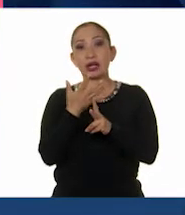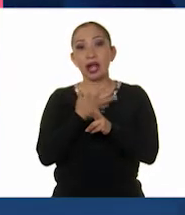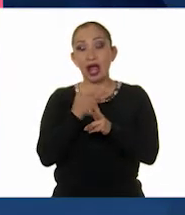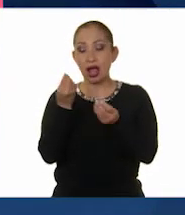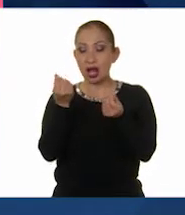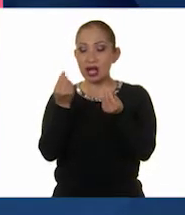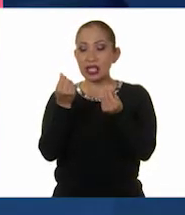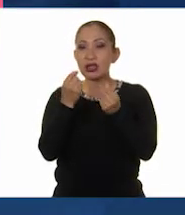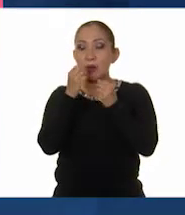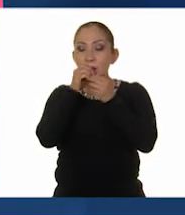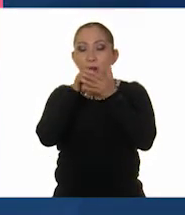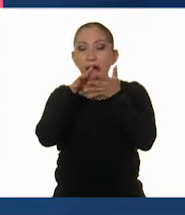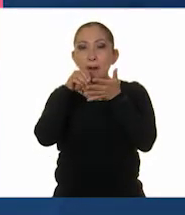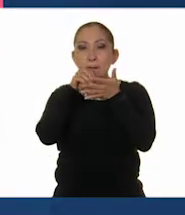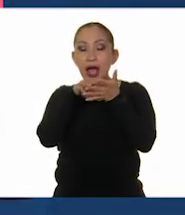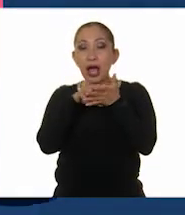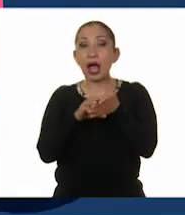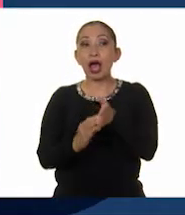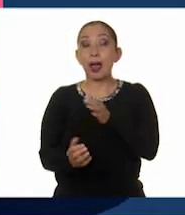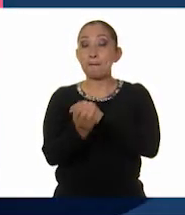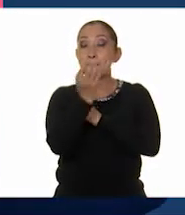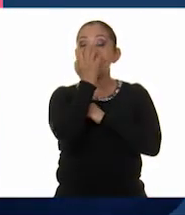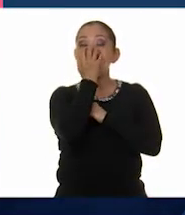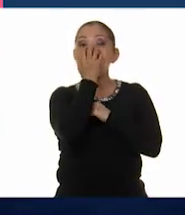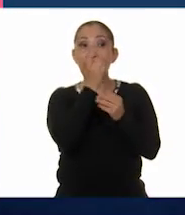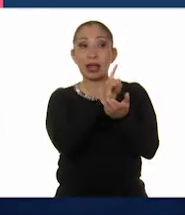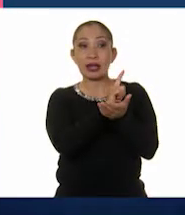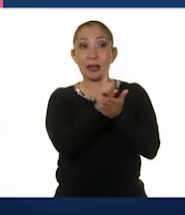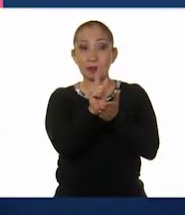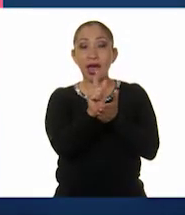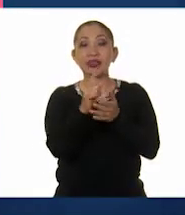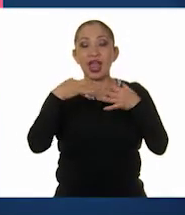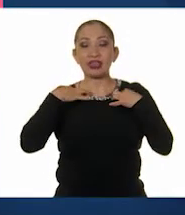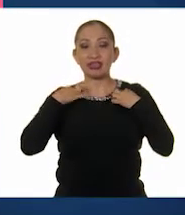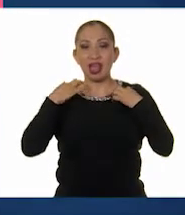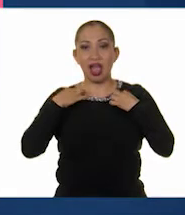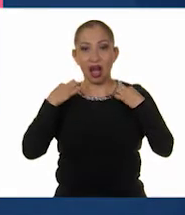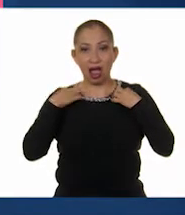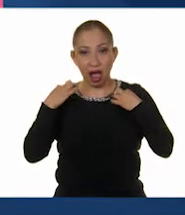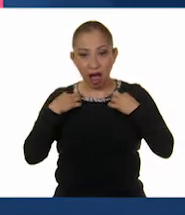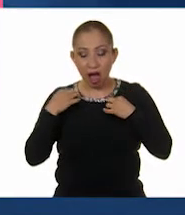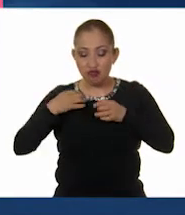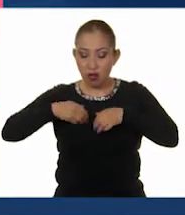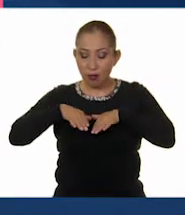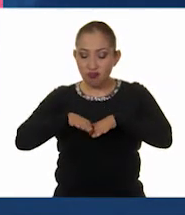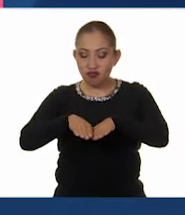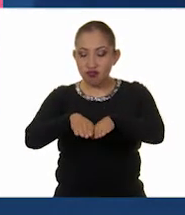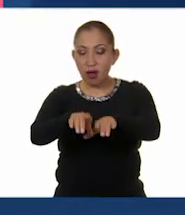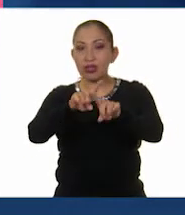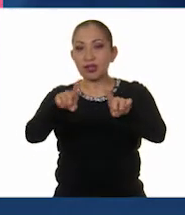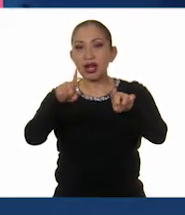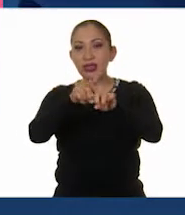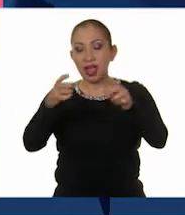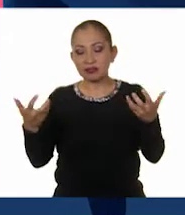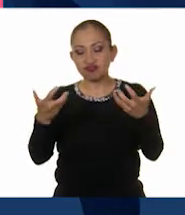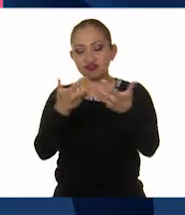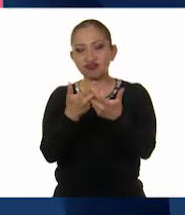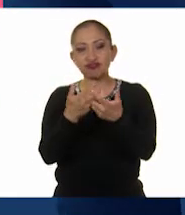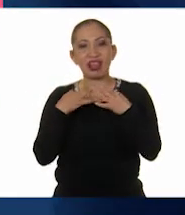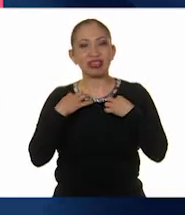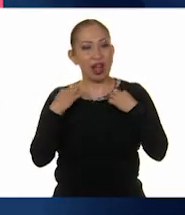líquidos corporales. Mascarillas higiénicas, también llamadas de tela, ya que están confeccionadas con distintas combinaciones de